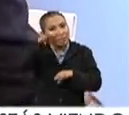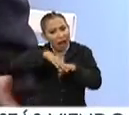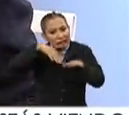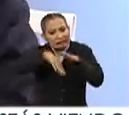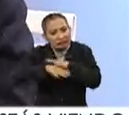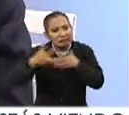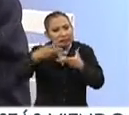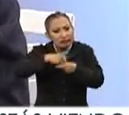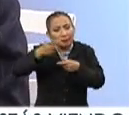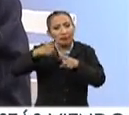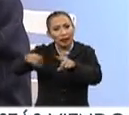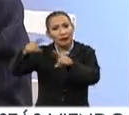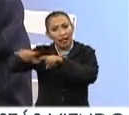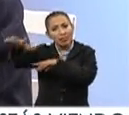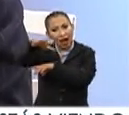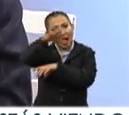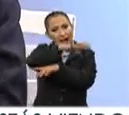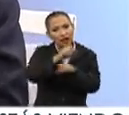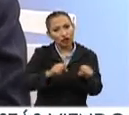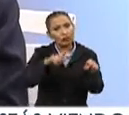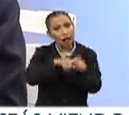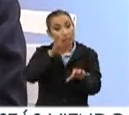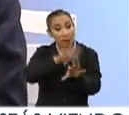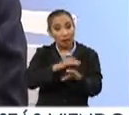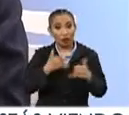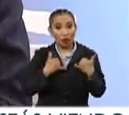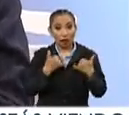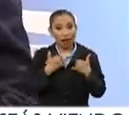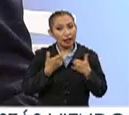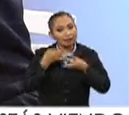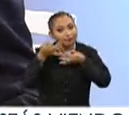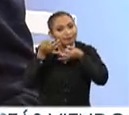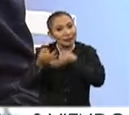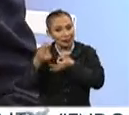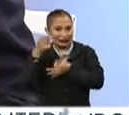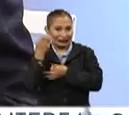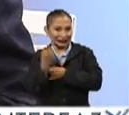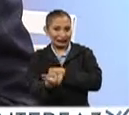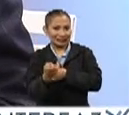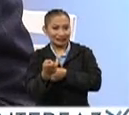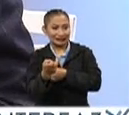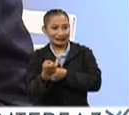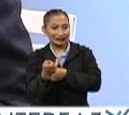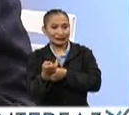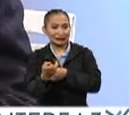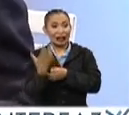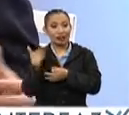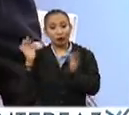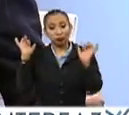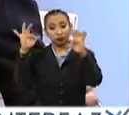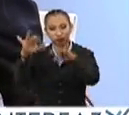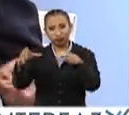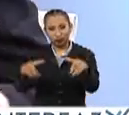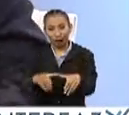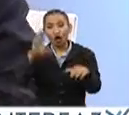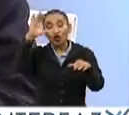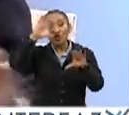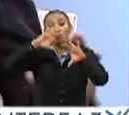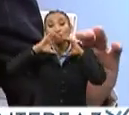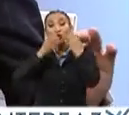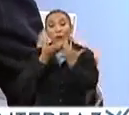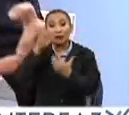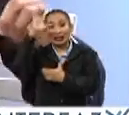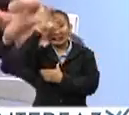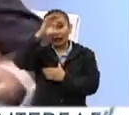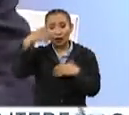penetrada en los distintos sectores de nuestra sociedad, sobre todo en los jóvenes, y con este tipo de eventos como el Club de la Ciencia, pues sin